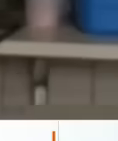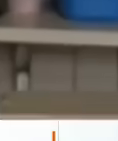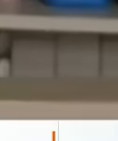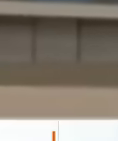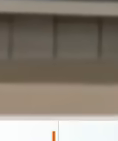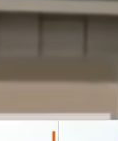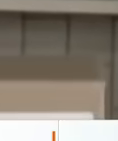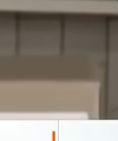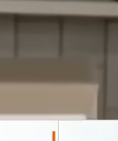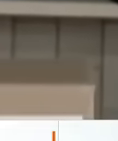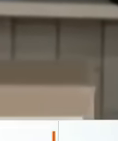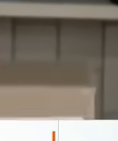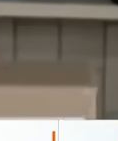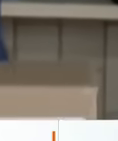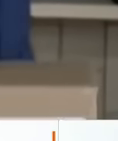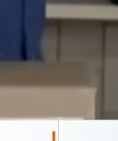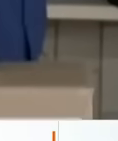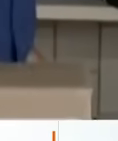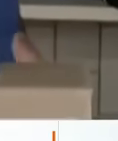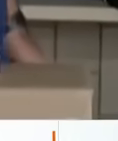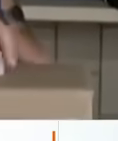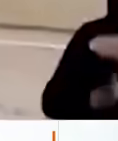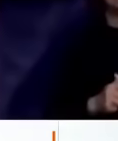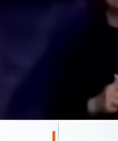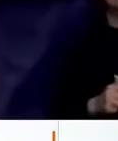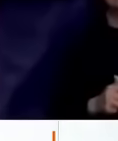tras los comicios del pasado 28 de julio.